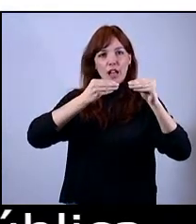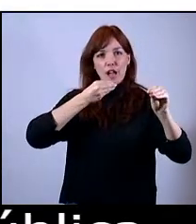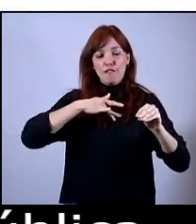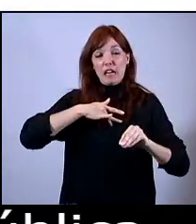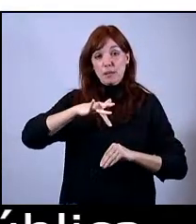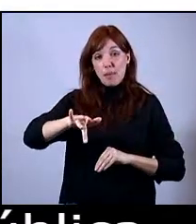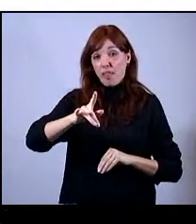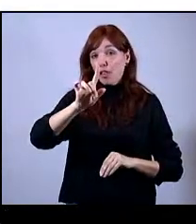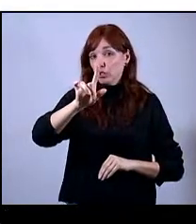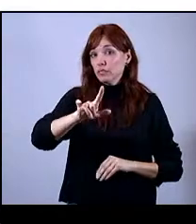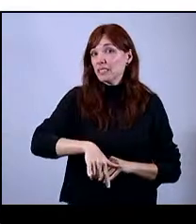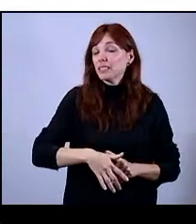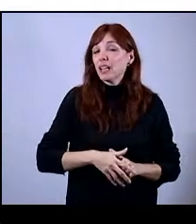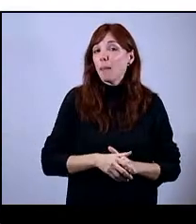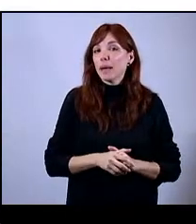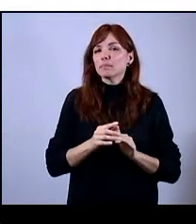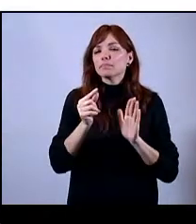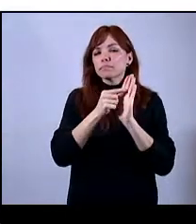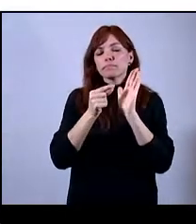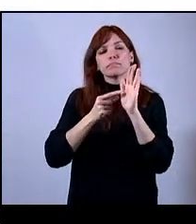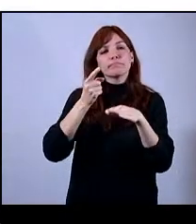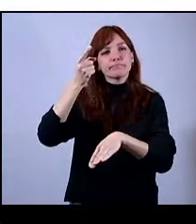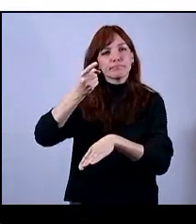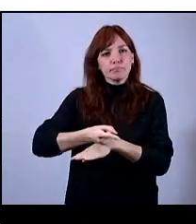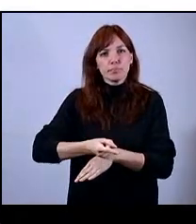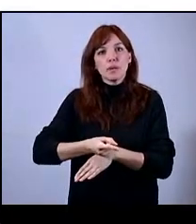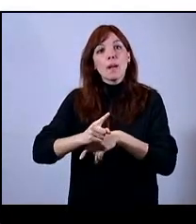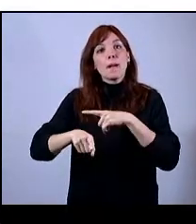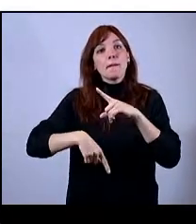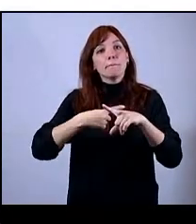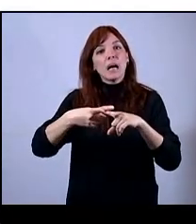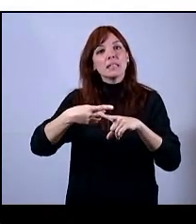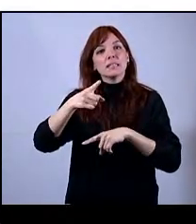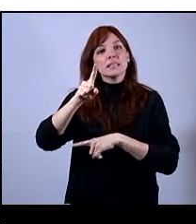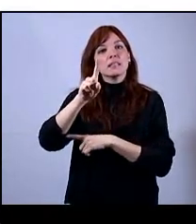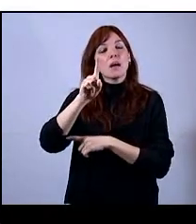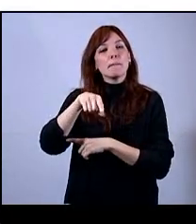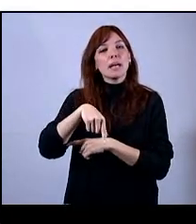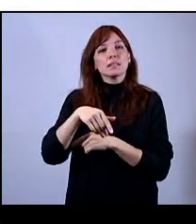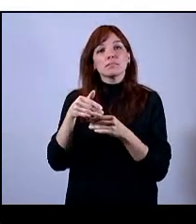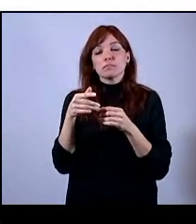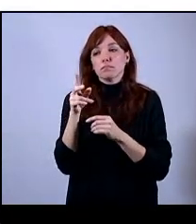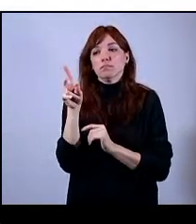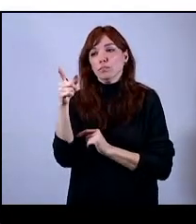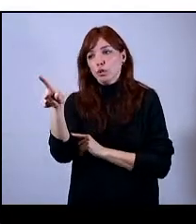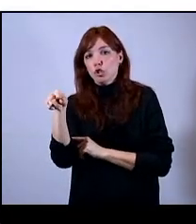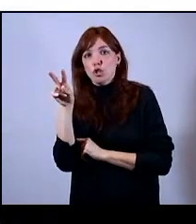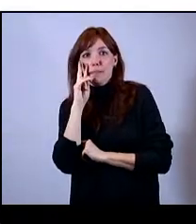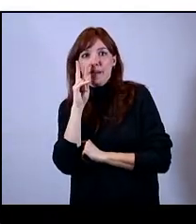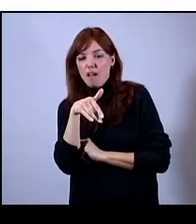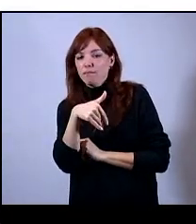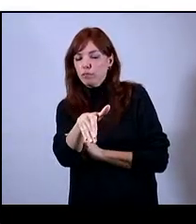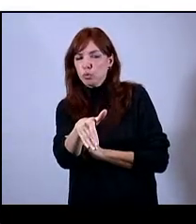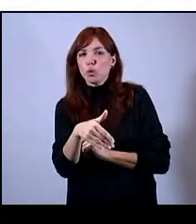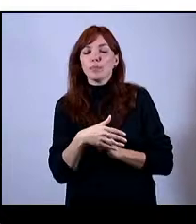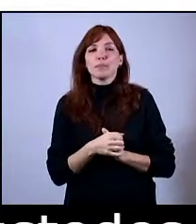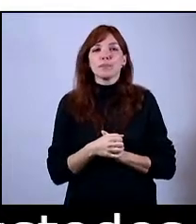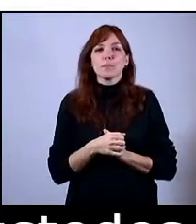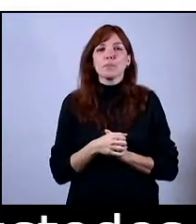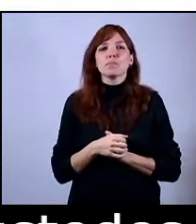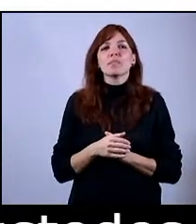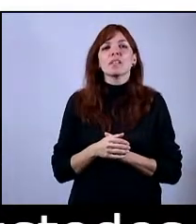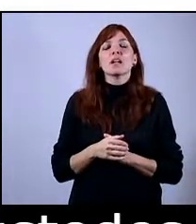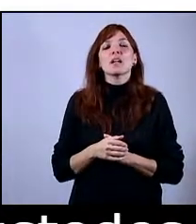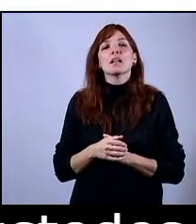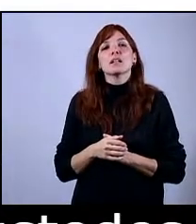también de los requisitos y hemos abierto, ya lo verán ustedes, algo más,